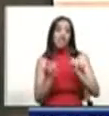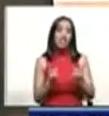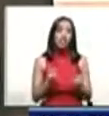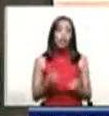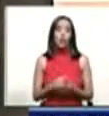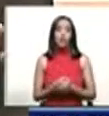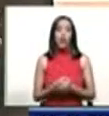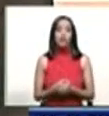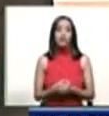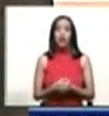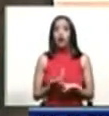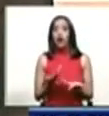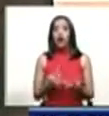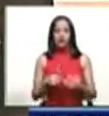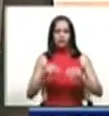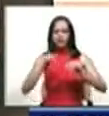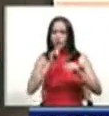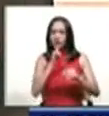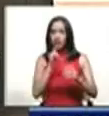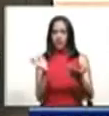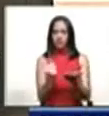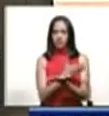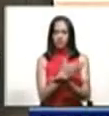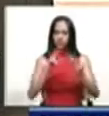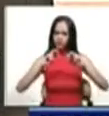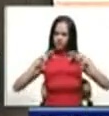desmontado, pero también, por ejemplo, por ahí nosotros vimos